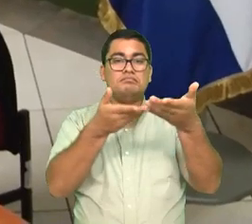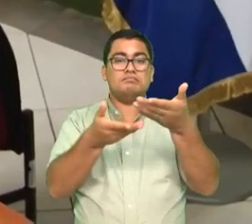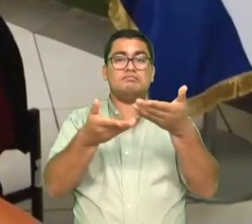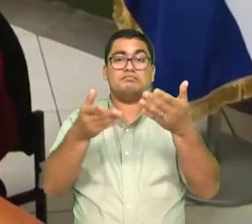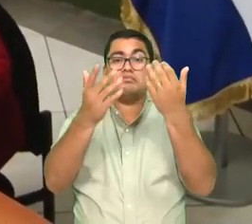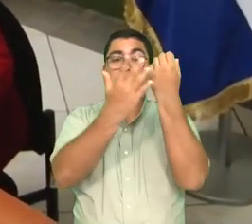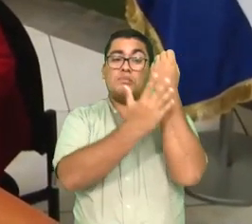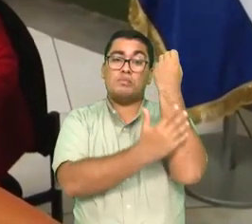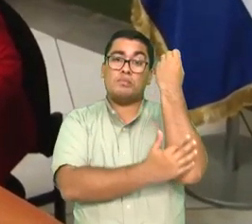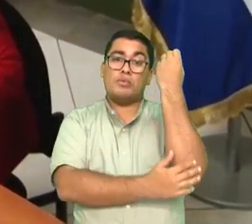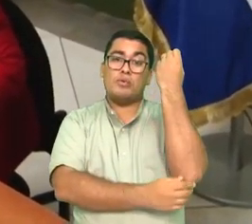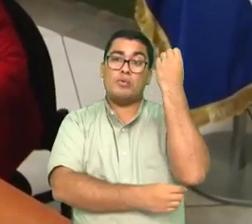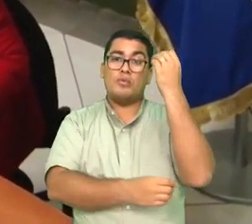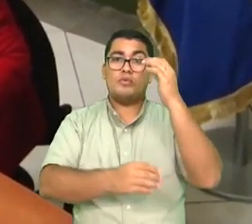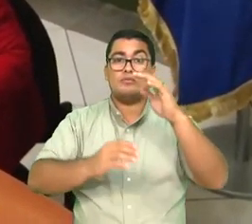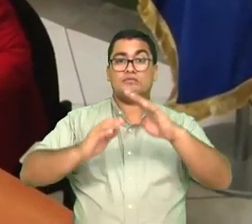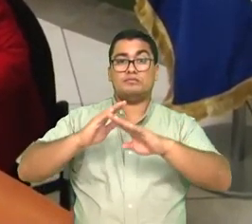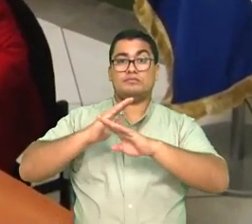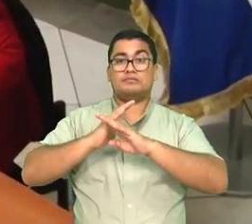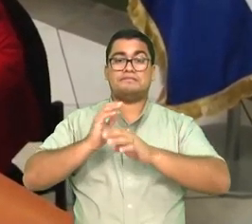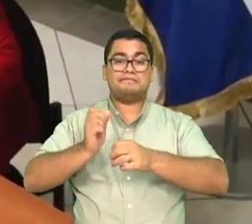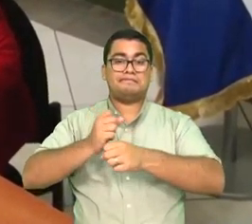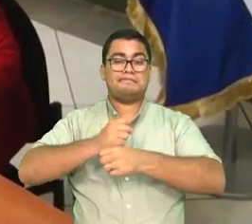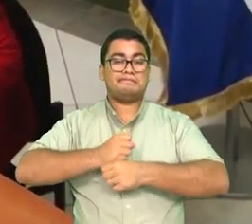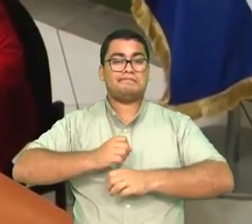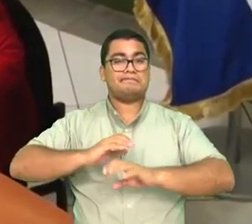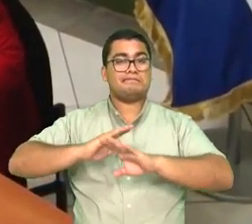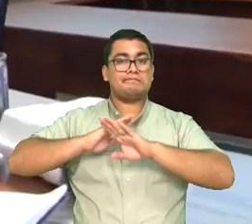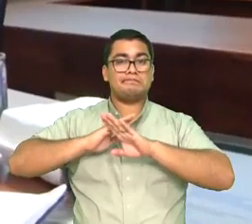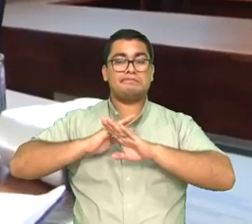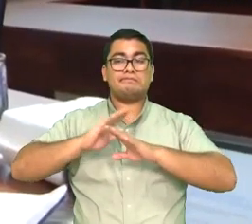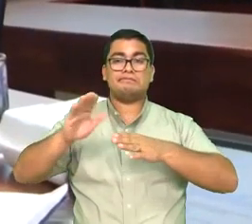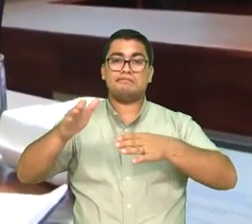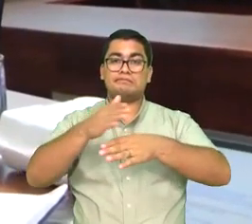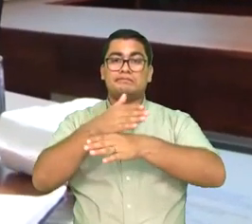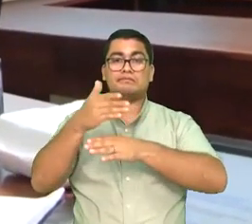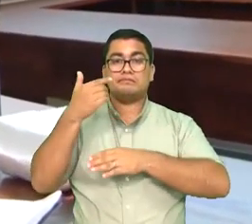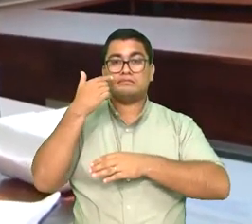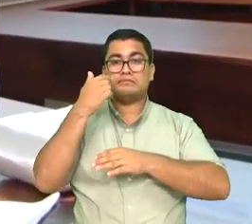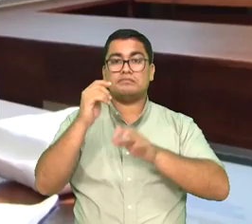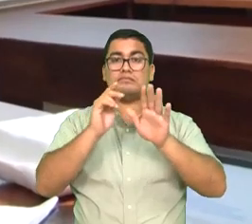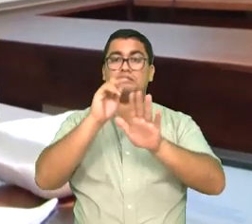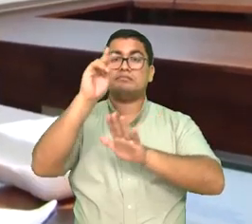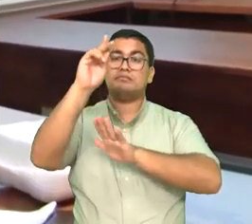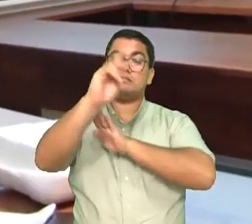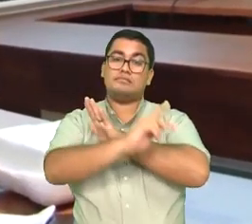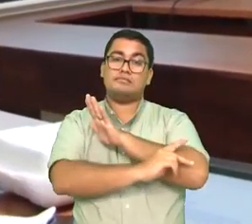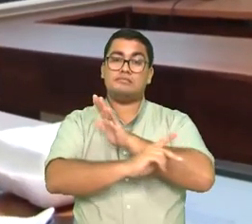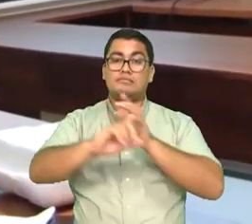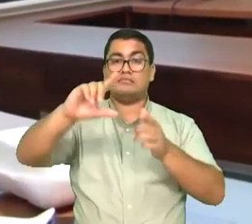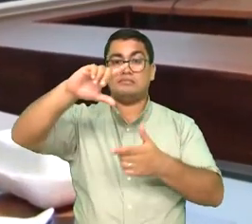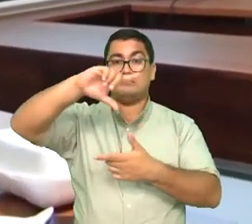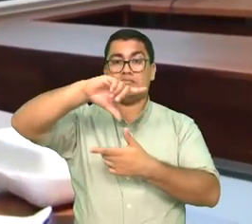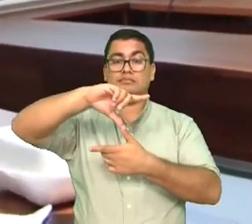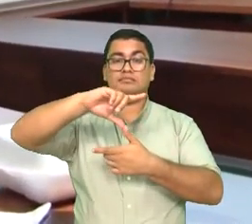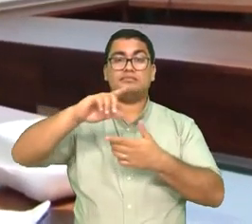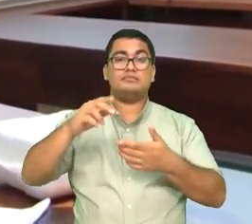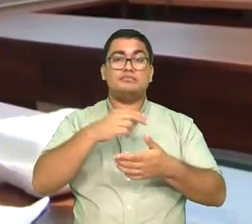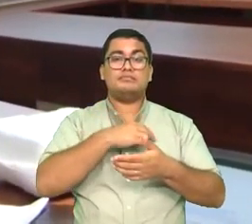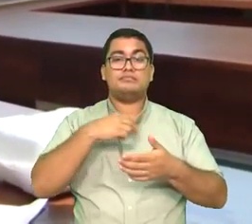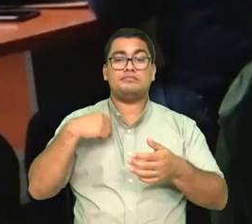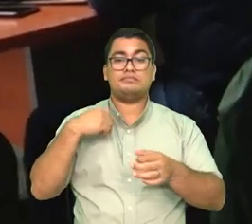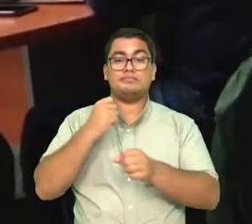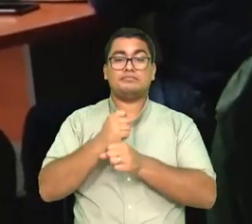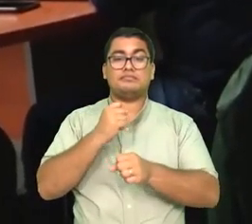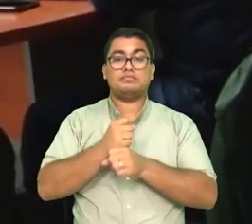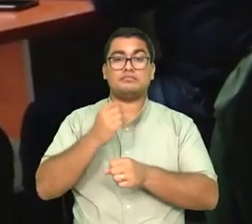de la pobreza, la eliminación del hambre y el reconocimiento de los avances de varios países de Latinoamérica en torno al cumplimiento de los Objetivos